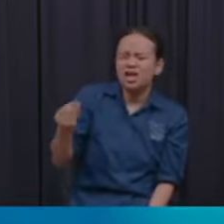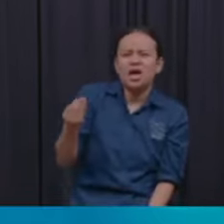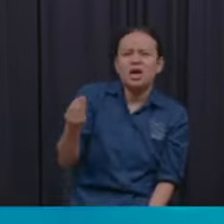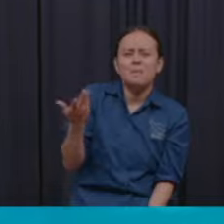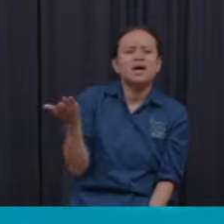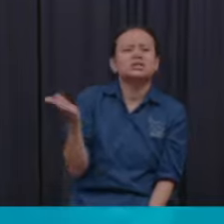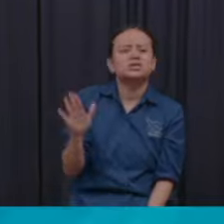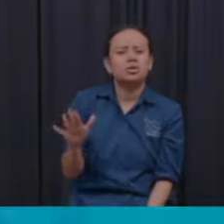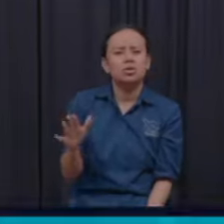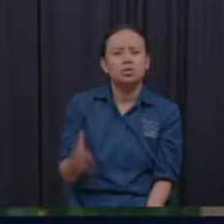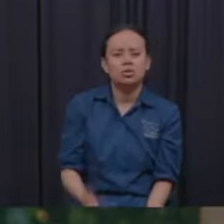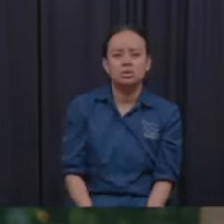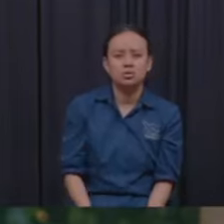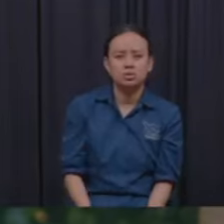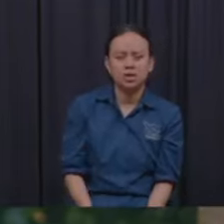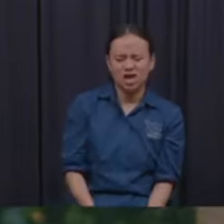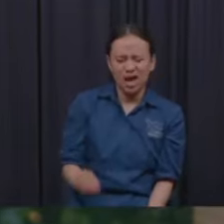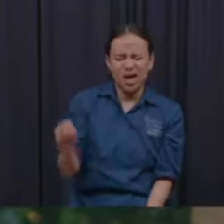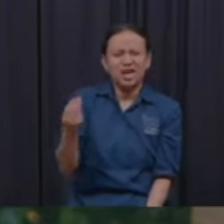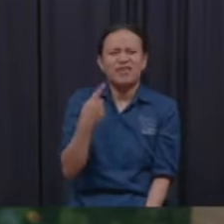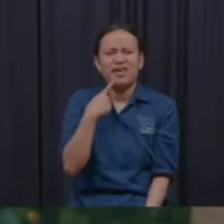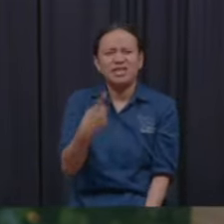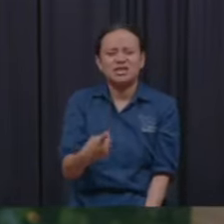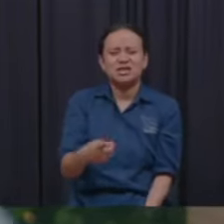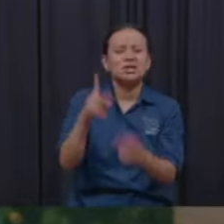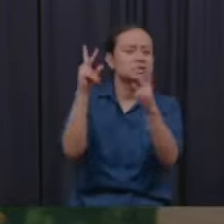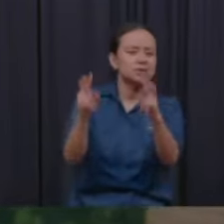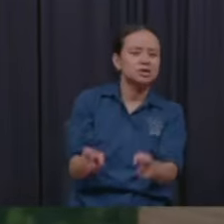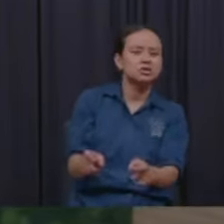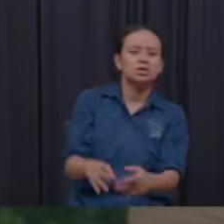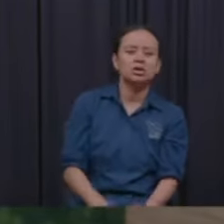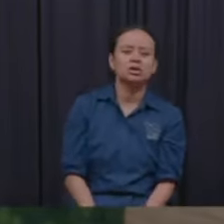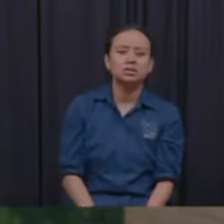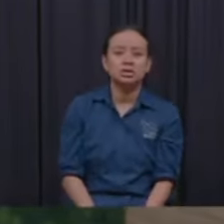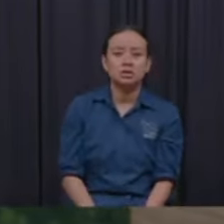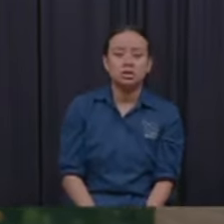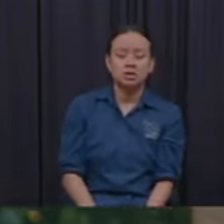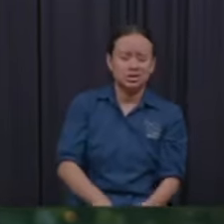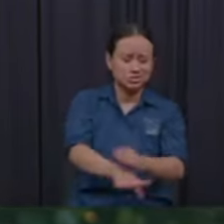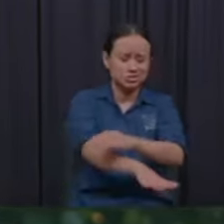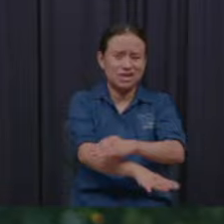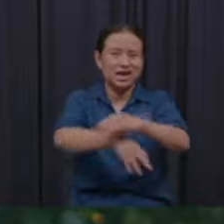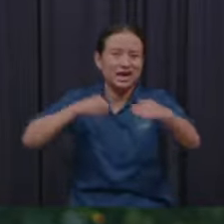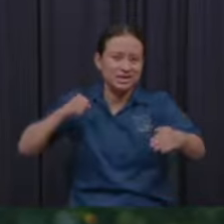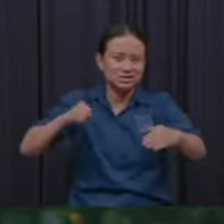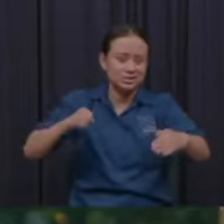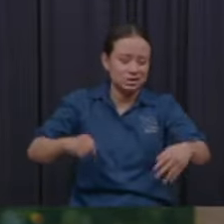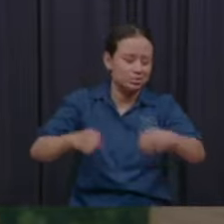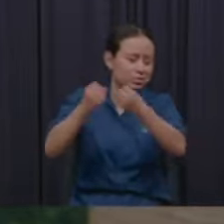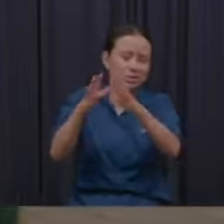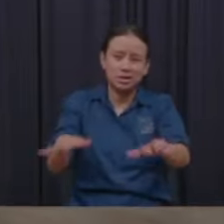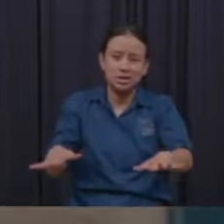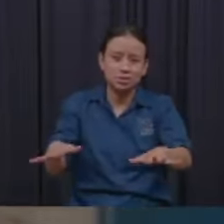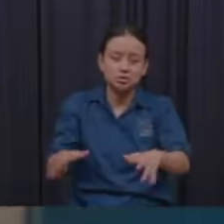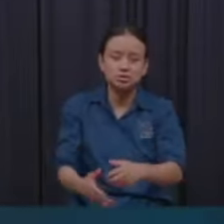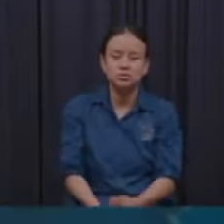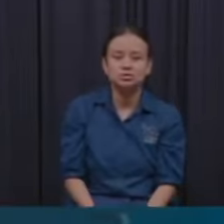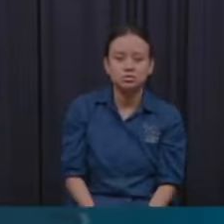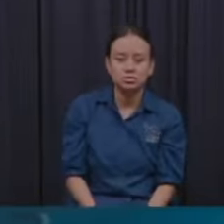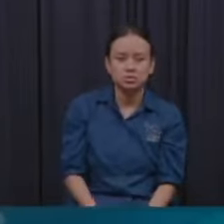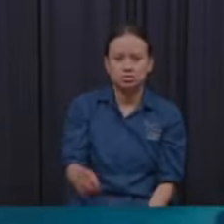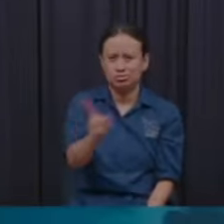¿Qué va a decir la gente? Que nos sacaste y perdimos. Y el Señor le dijo, oye,